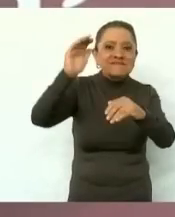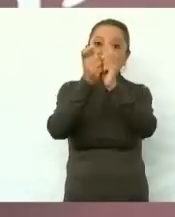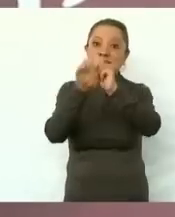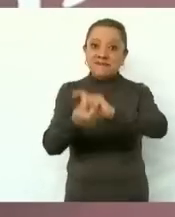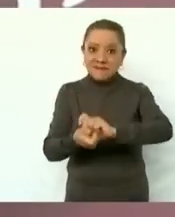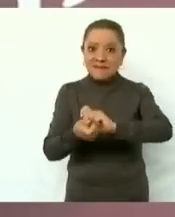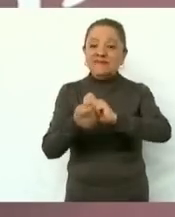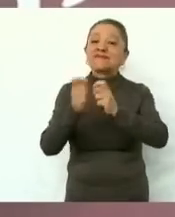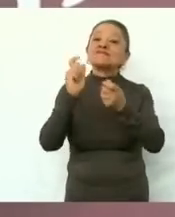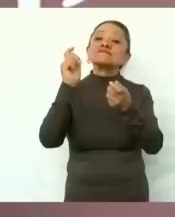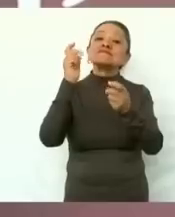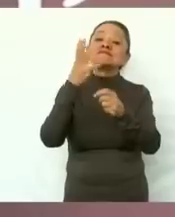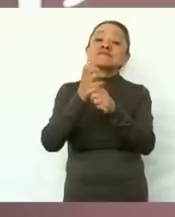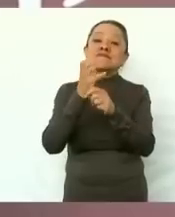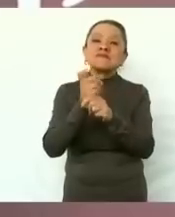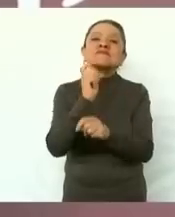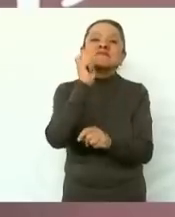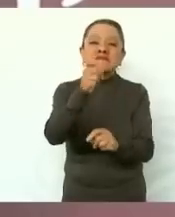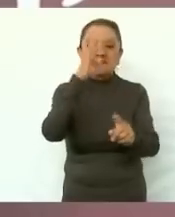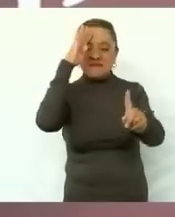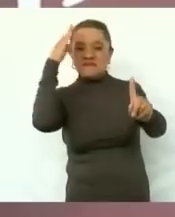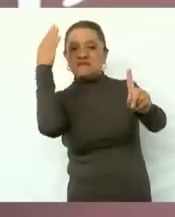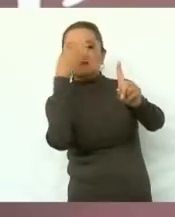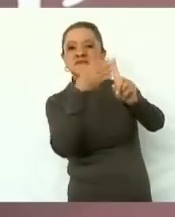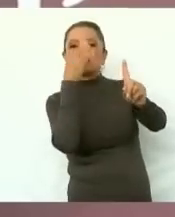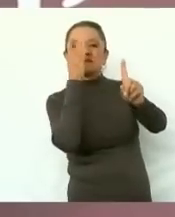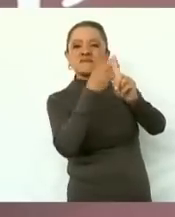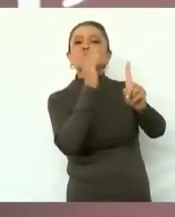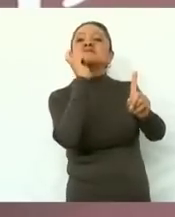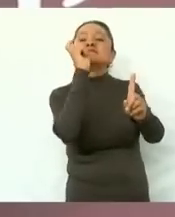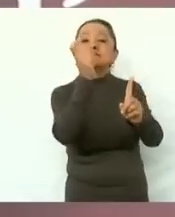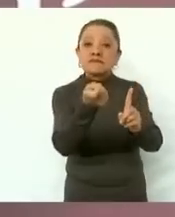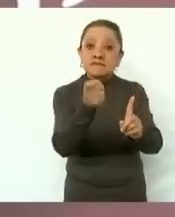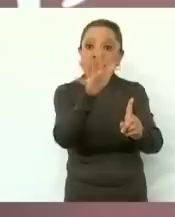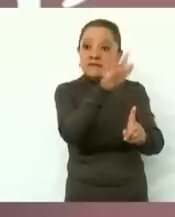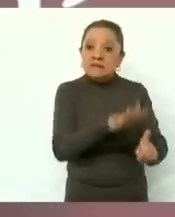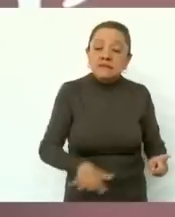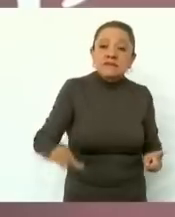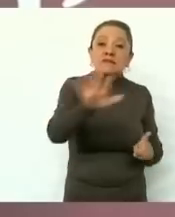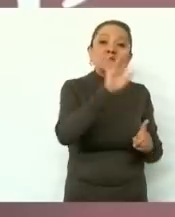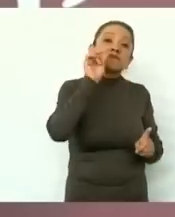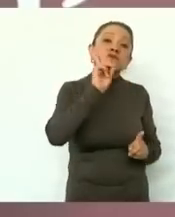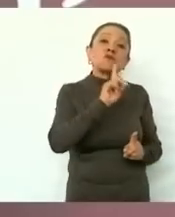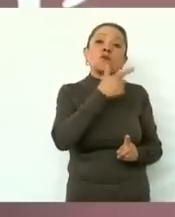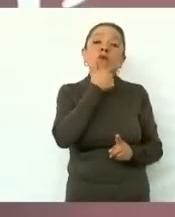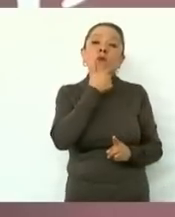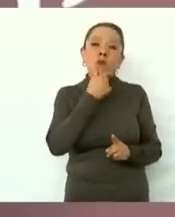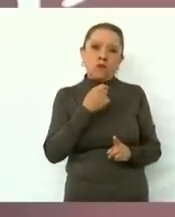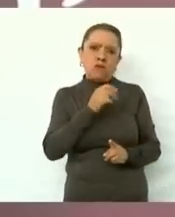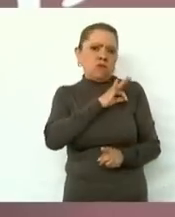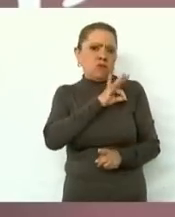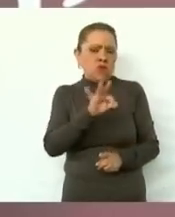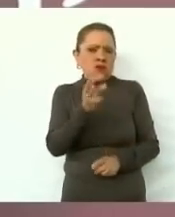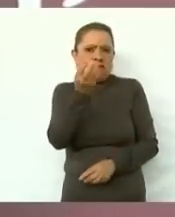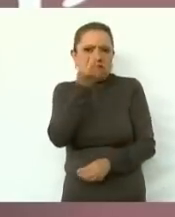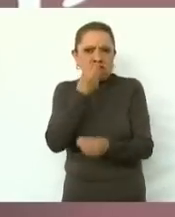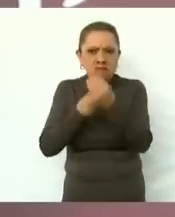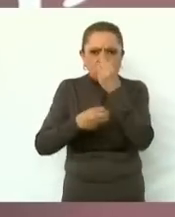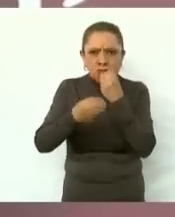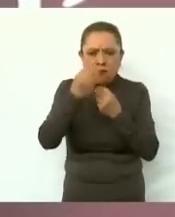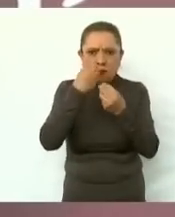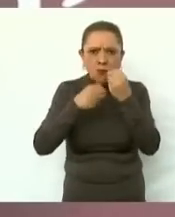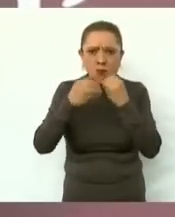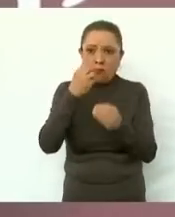como objetivo que todas y todos los mexicanos puedan comer comida saludable 3 veces al